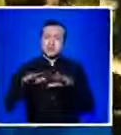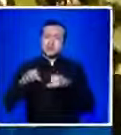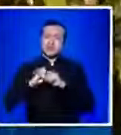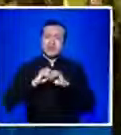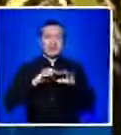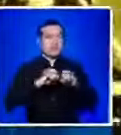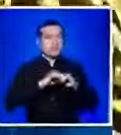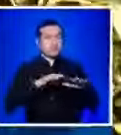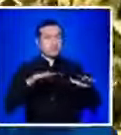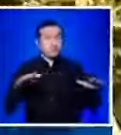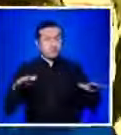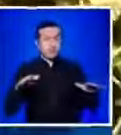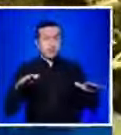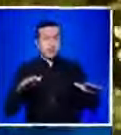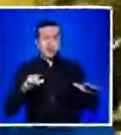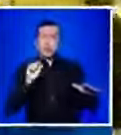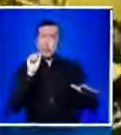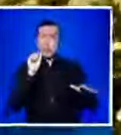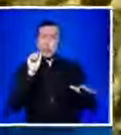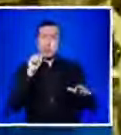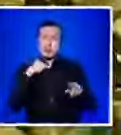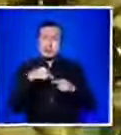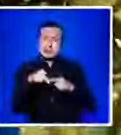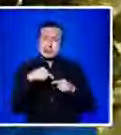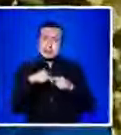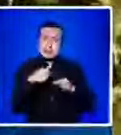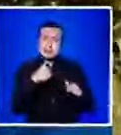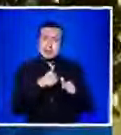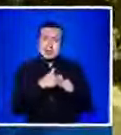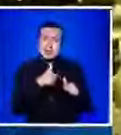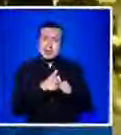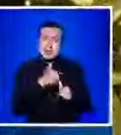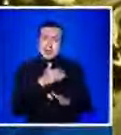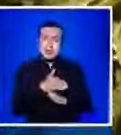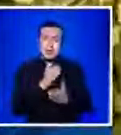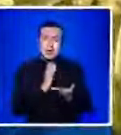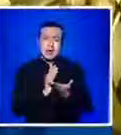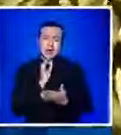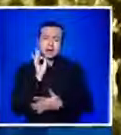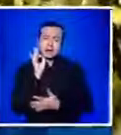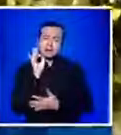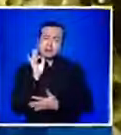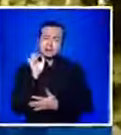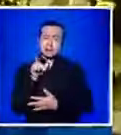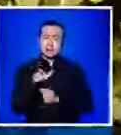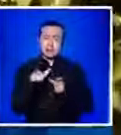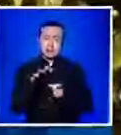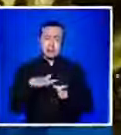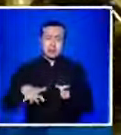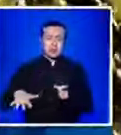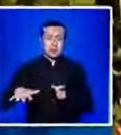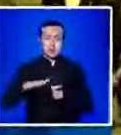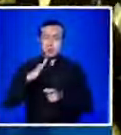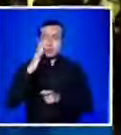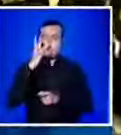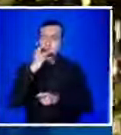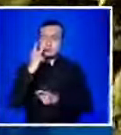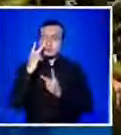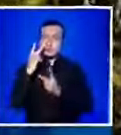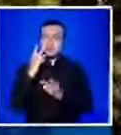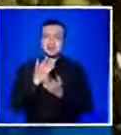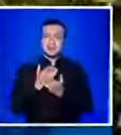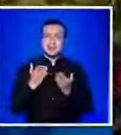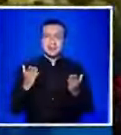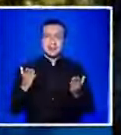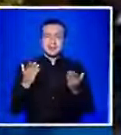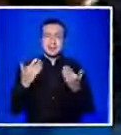ya faltan unos pocos días para cosechar, a mi vecino. De esta manera, los habitantes de esta hermosísima parroquia, miren ustedes, estamos